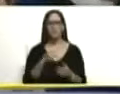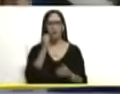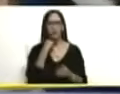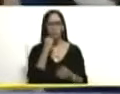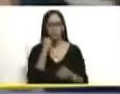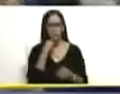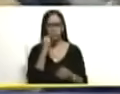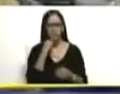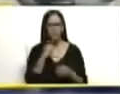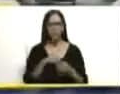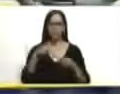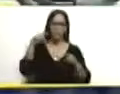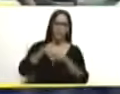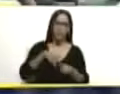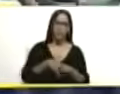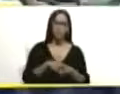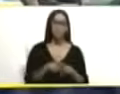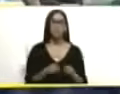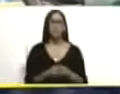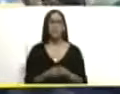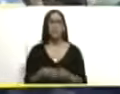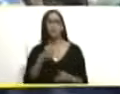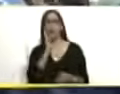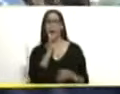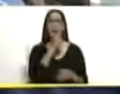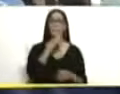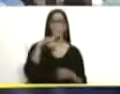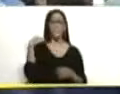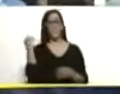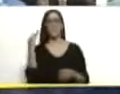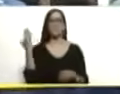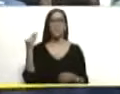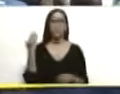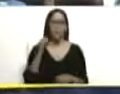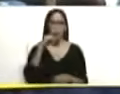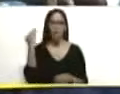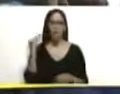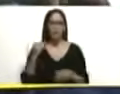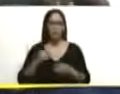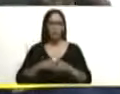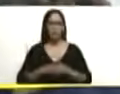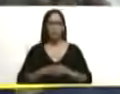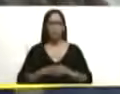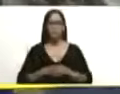del neocolonialismo, de los apellidos, de las oligarquías.